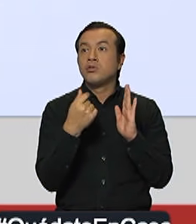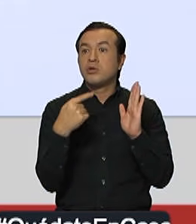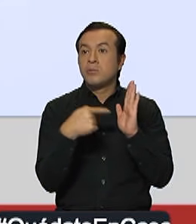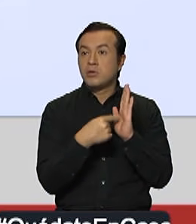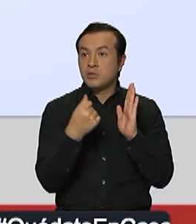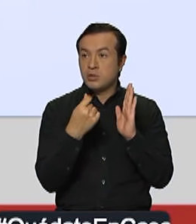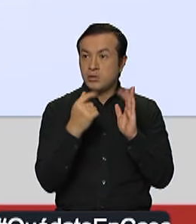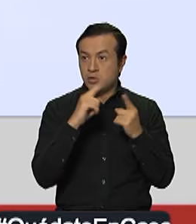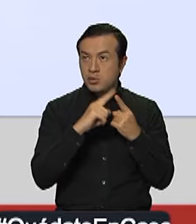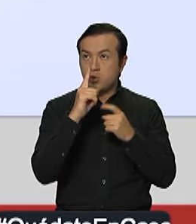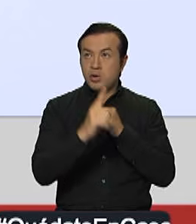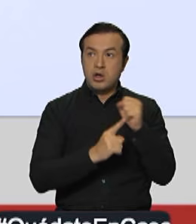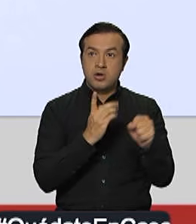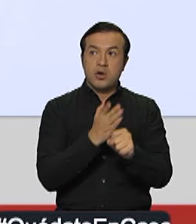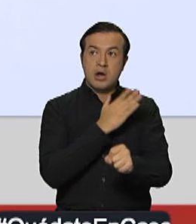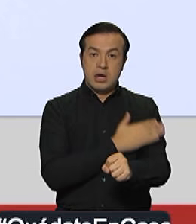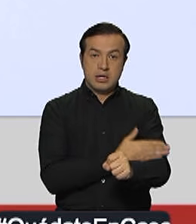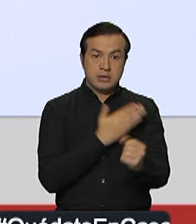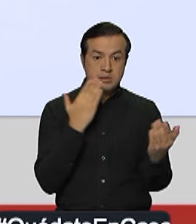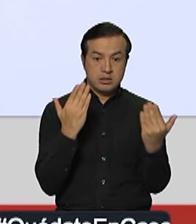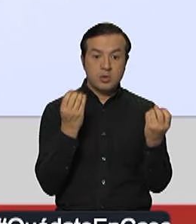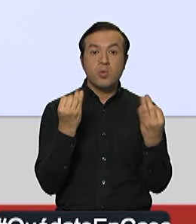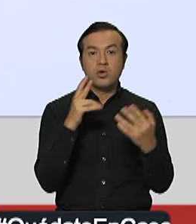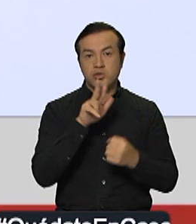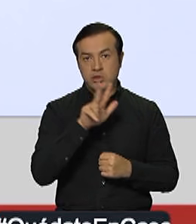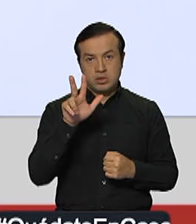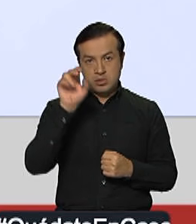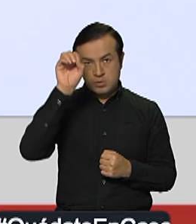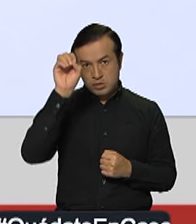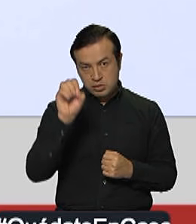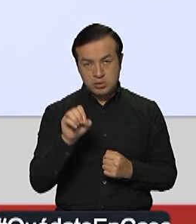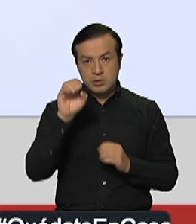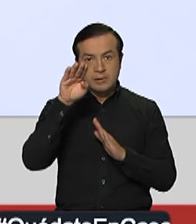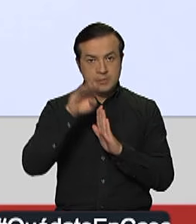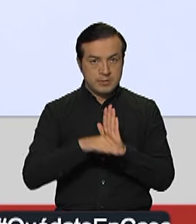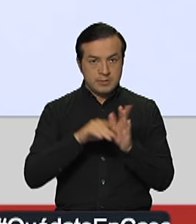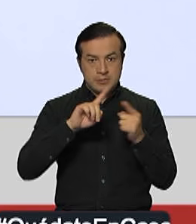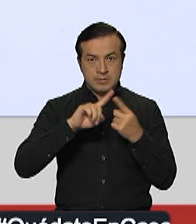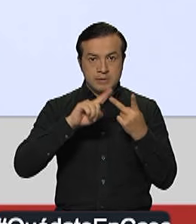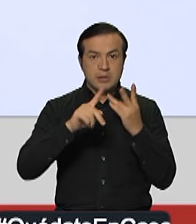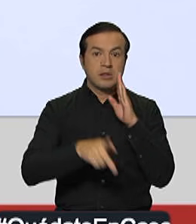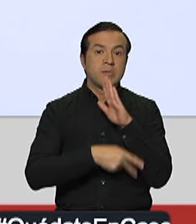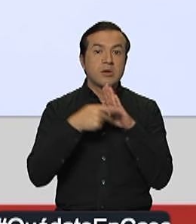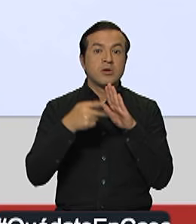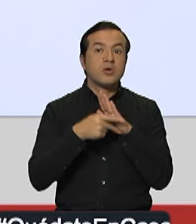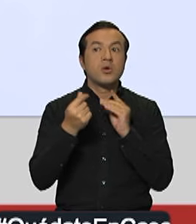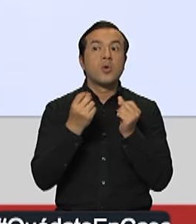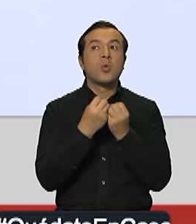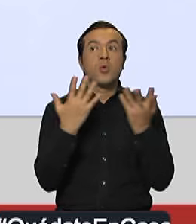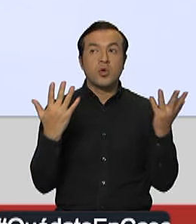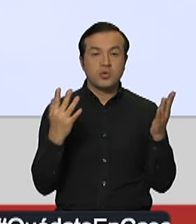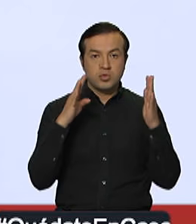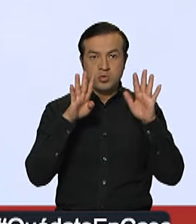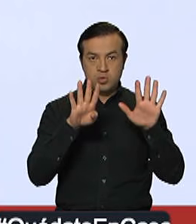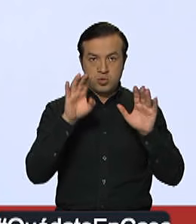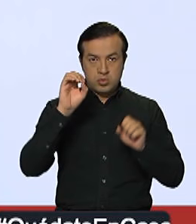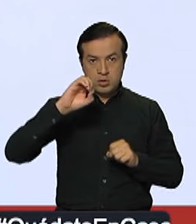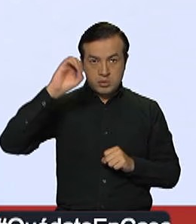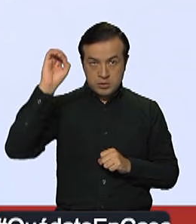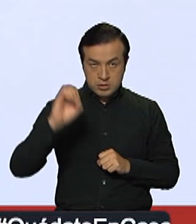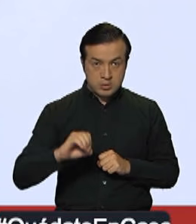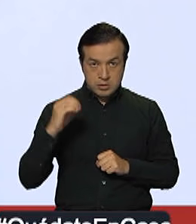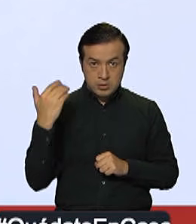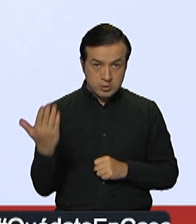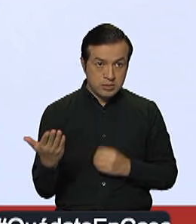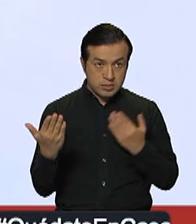abril del año pasado cayeron en 33% y los ingresos petroleros cayeron en más del 90%. Entonces